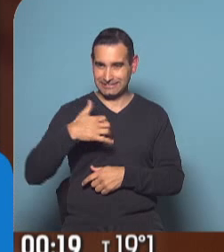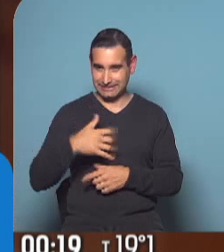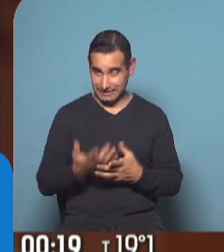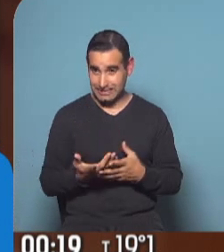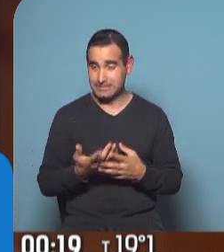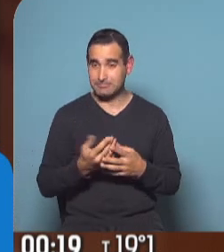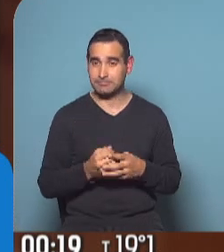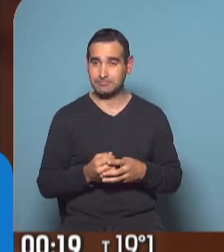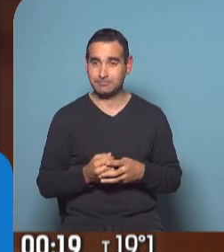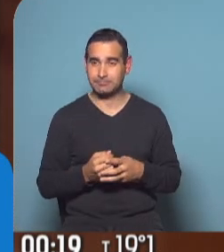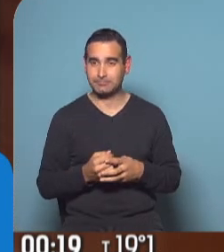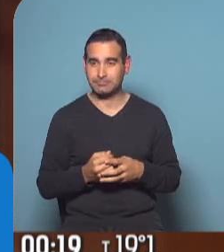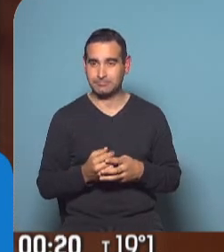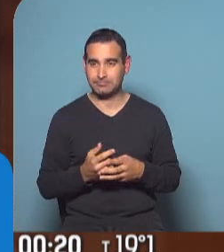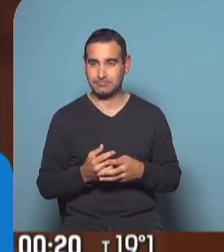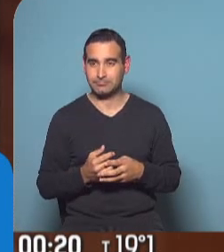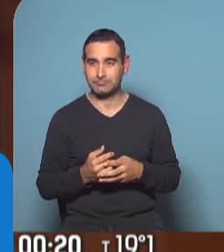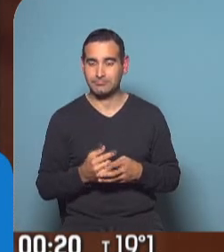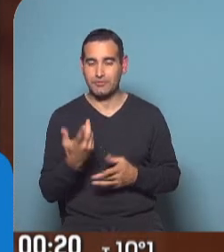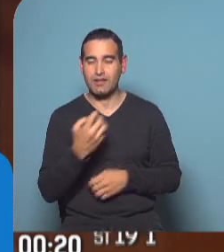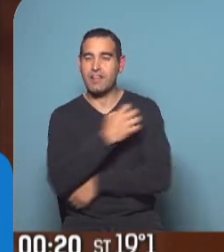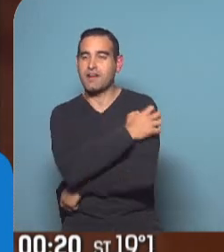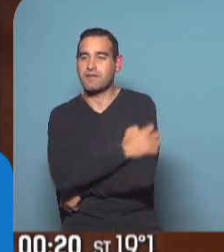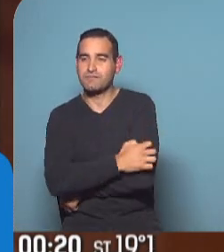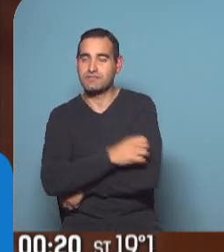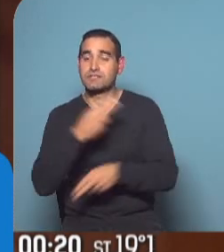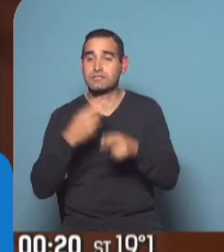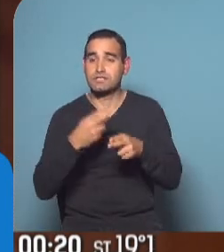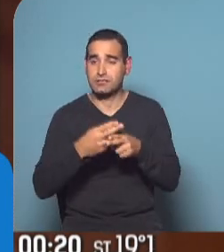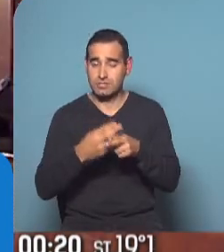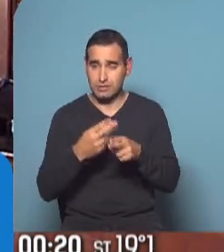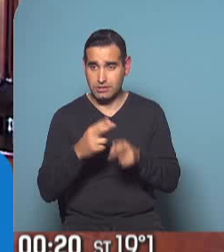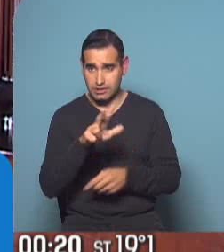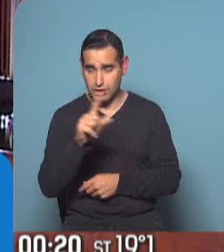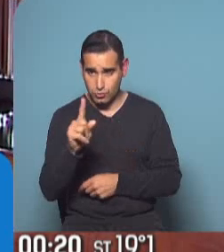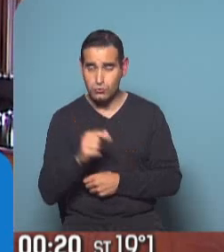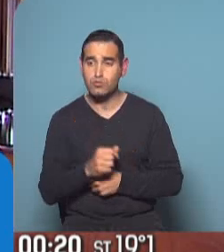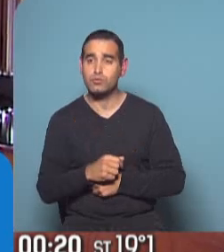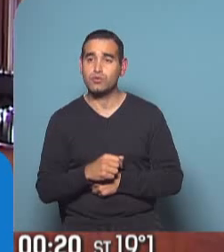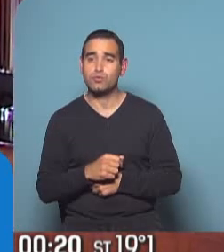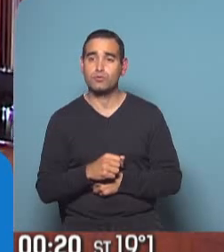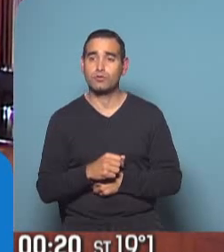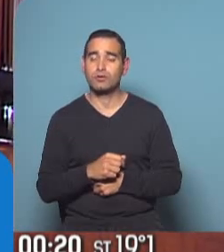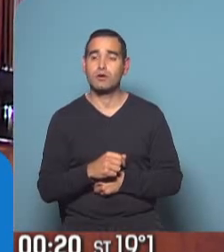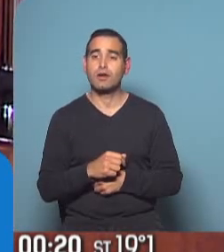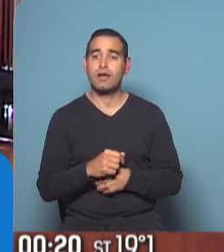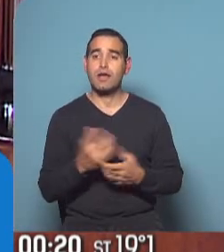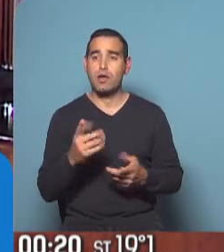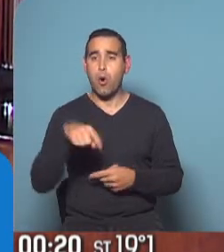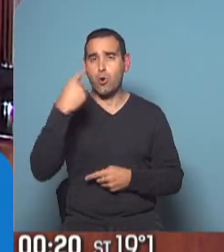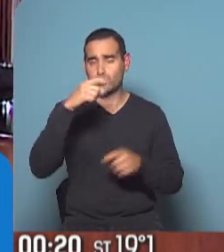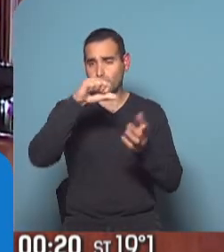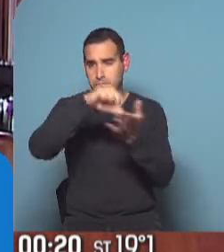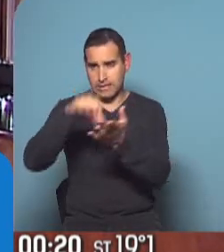de la frase en la villa 31 chicos de diferentes países del mundo y él